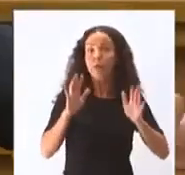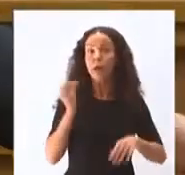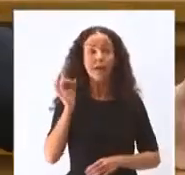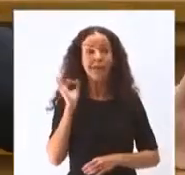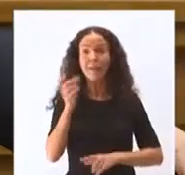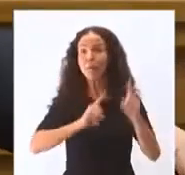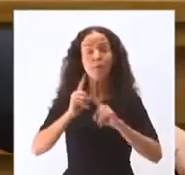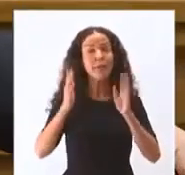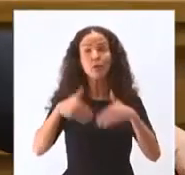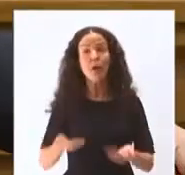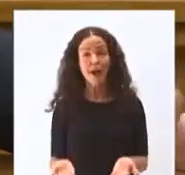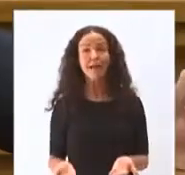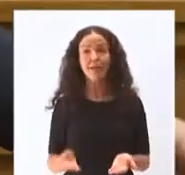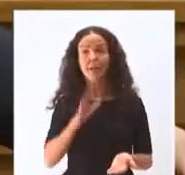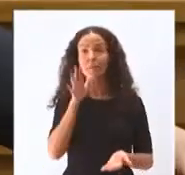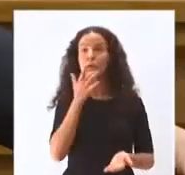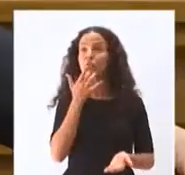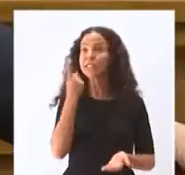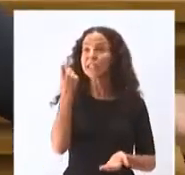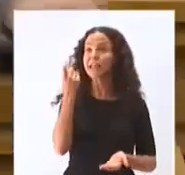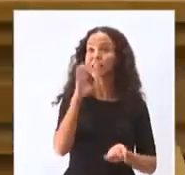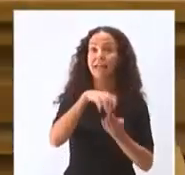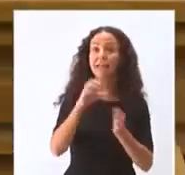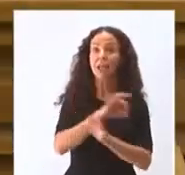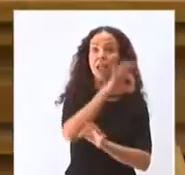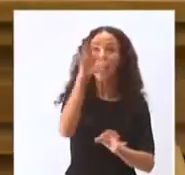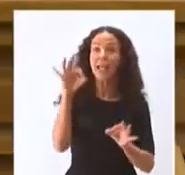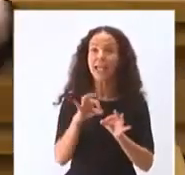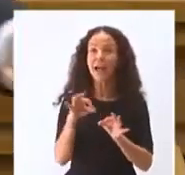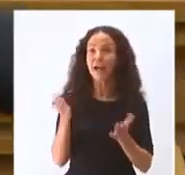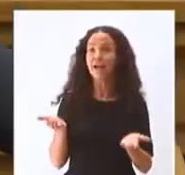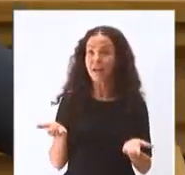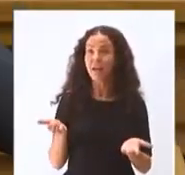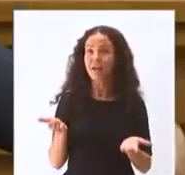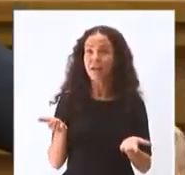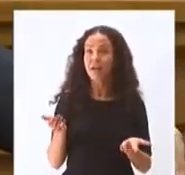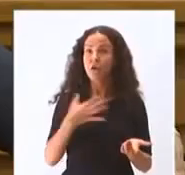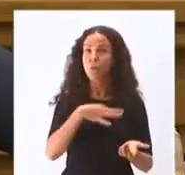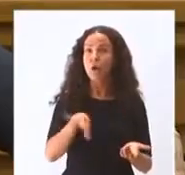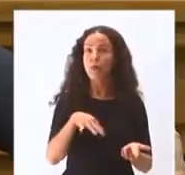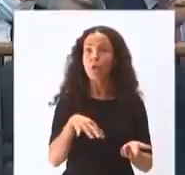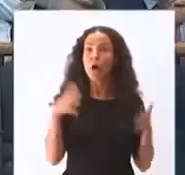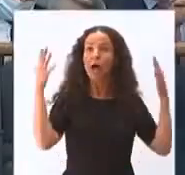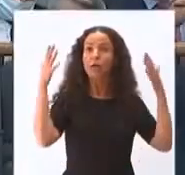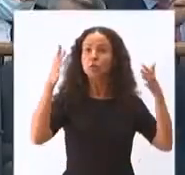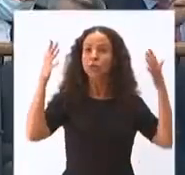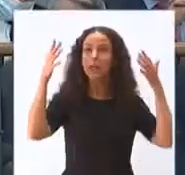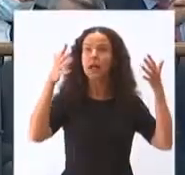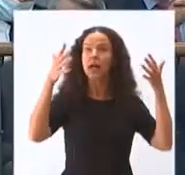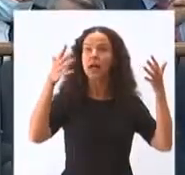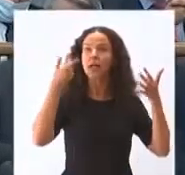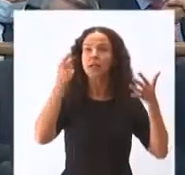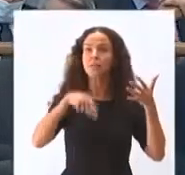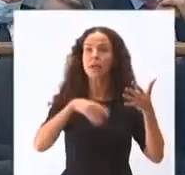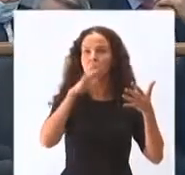problema porque si hay necesidad de un centro de díaz incluso sin ir muy lejos o yo sólo podré sugerir a lo bueno